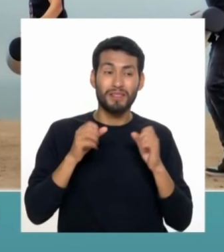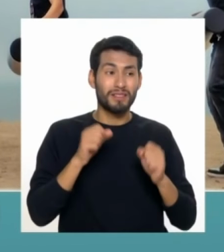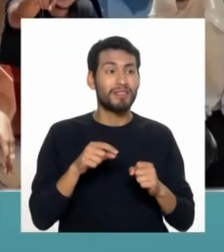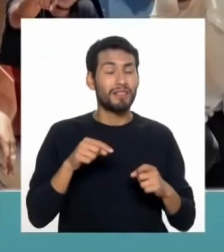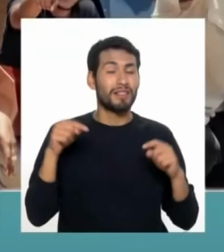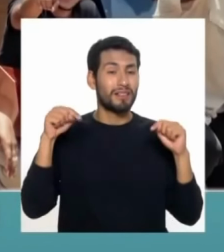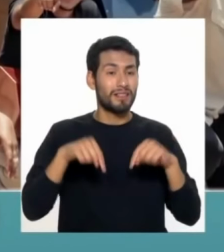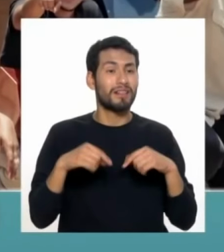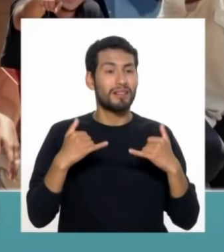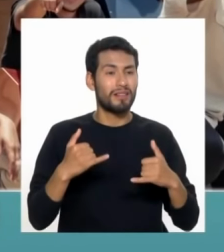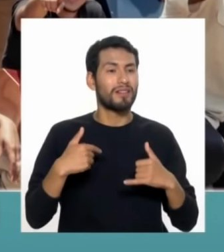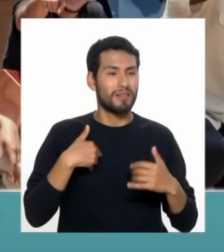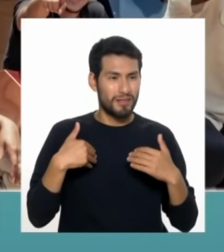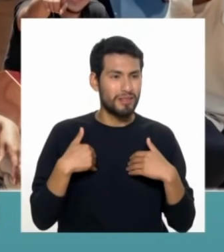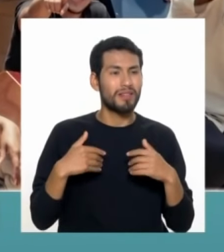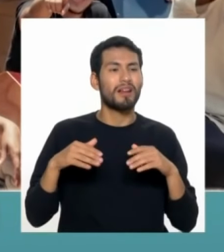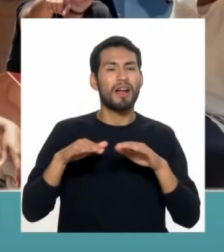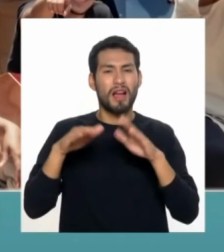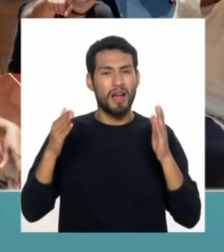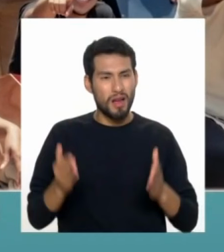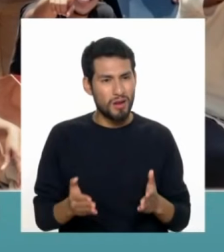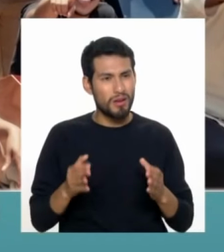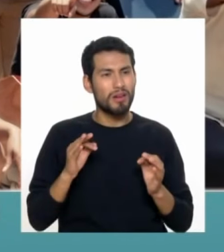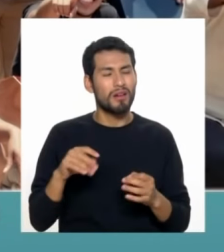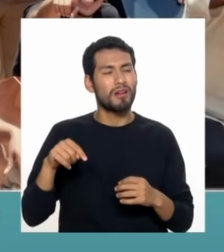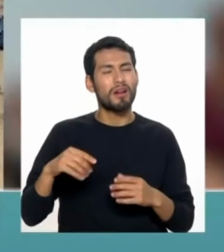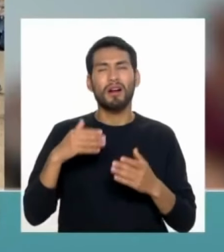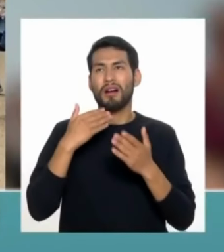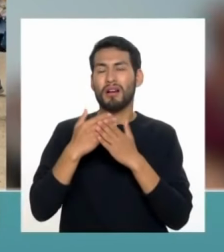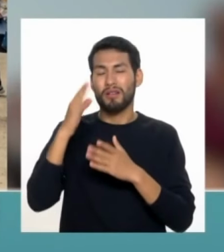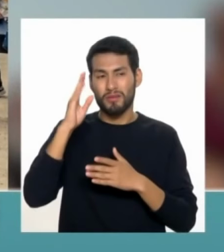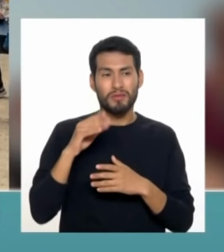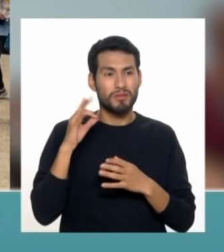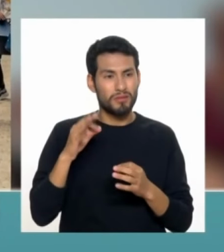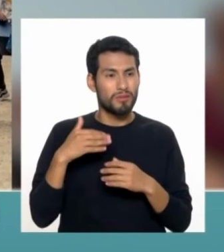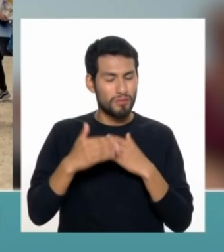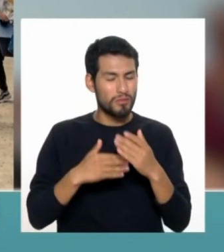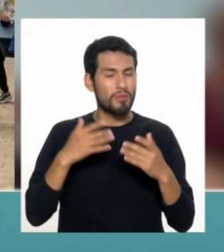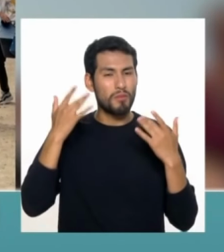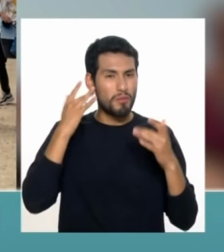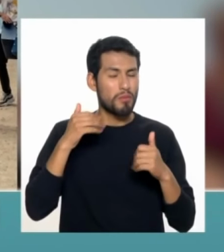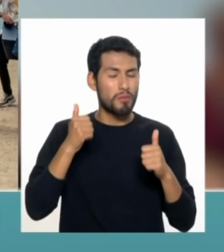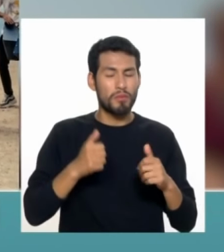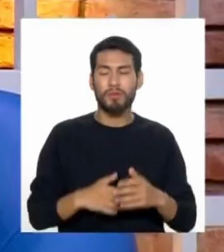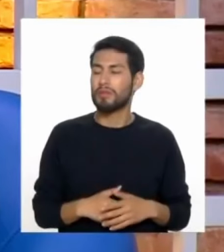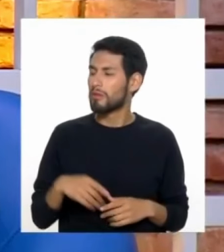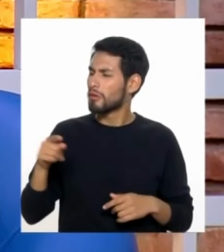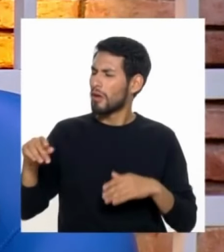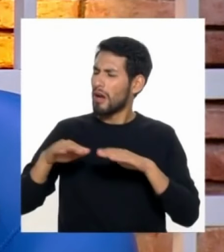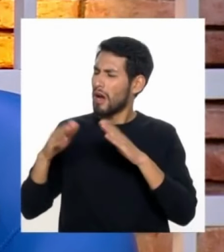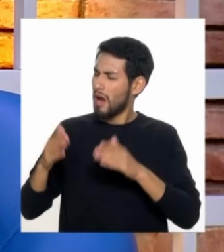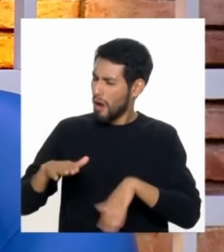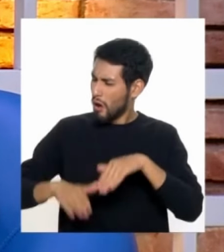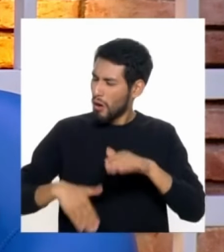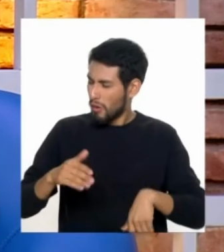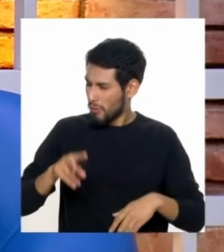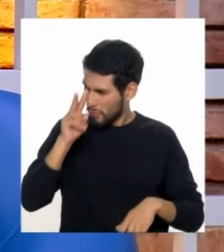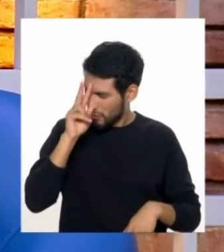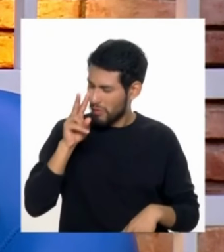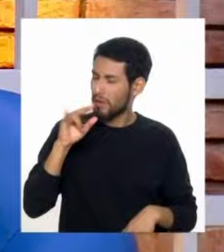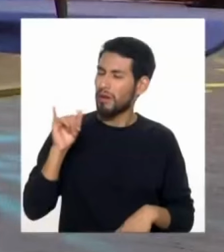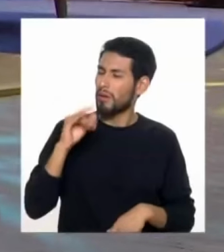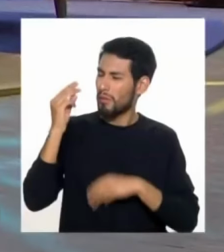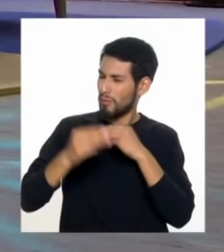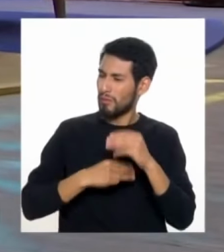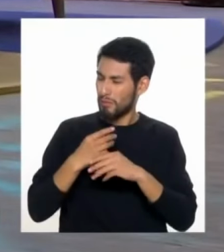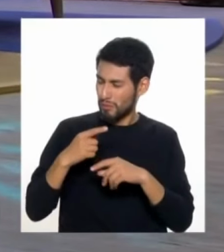el día de hoy mantenga una línea de cajones que gracias a Dios ha sido bien aceptado por grandes músicos. Ahora, tus cajones son para el Perú y para el mundo